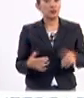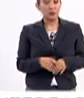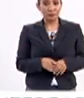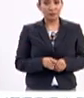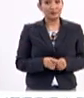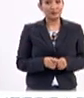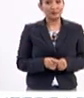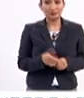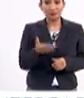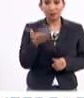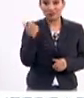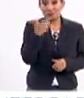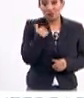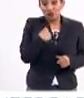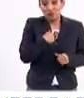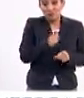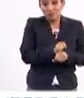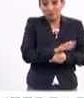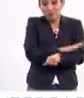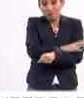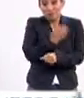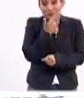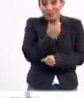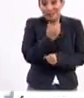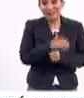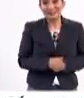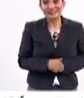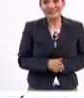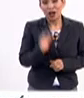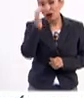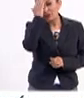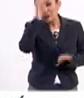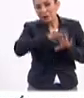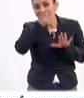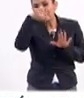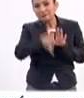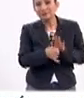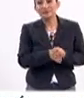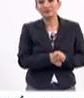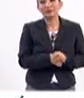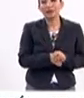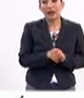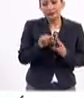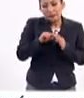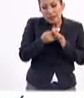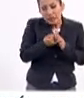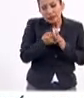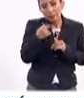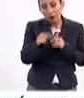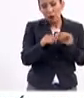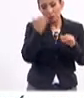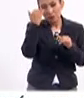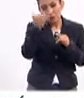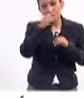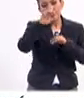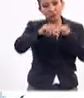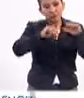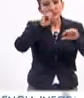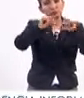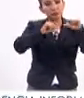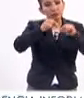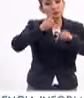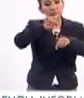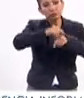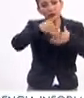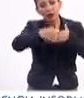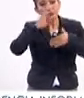Estamos, bueno, no sé los demás, pero yo estoy muy emocionada de conocerlo más a fondo. Y bueno, apenas está iniciando, pero me imagino que en